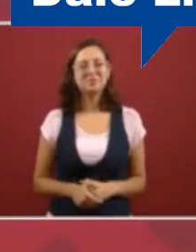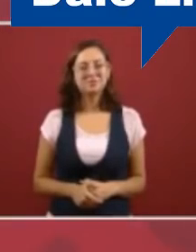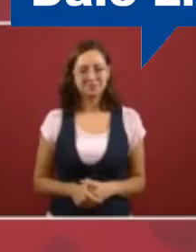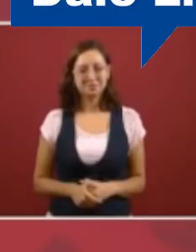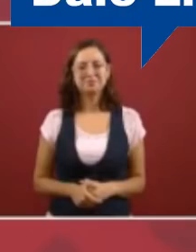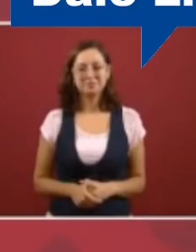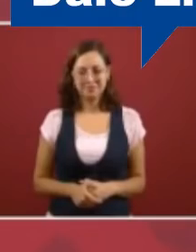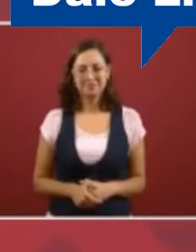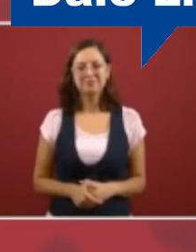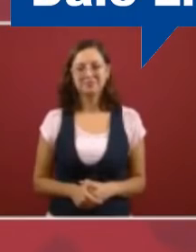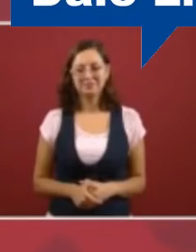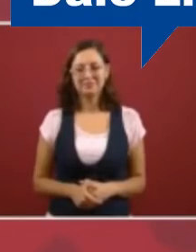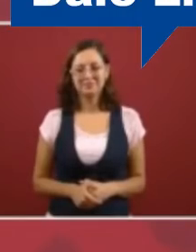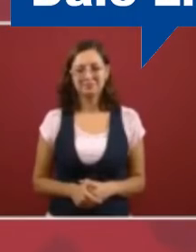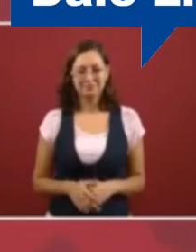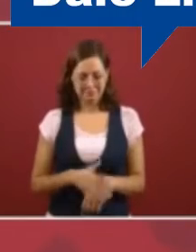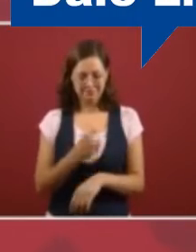por eso creo